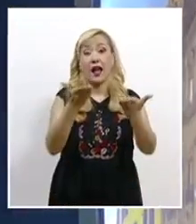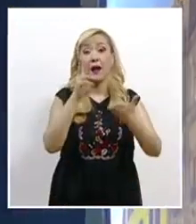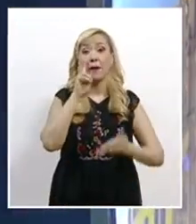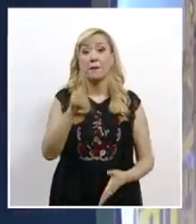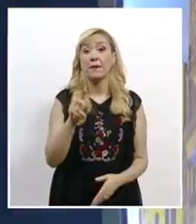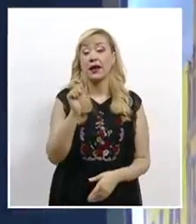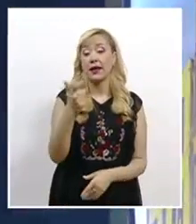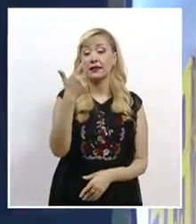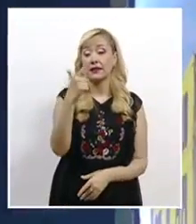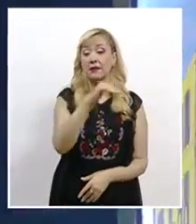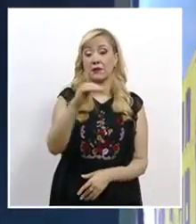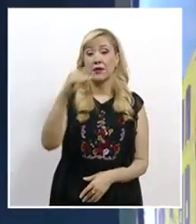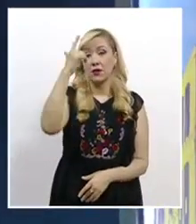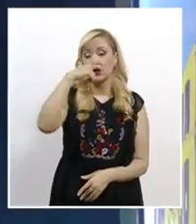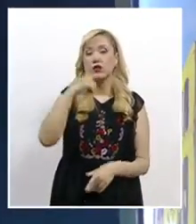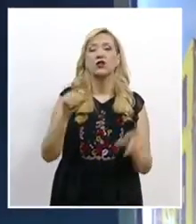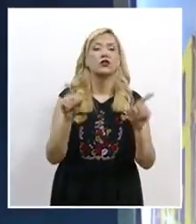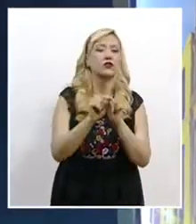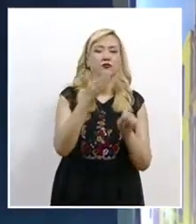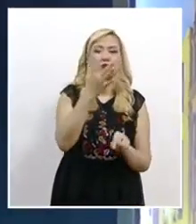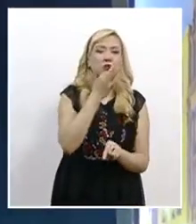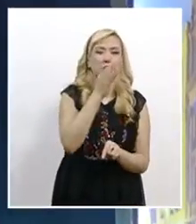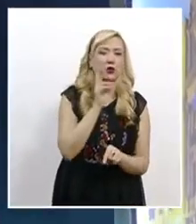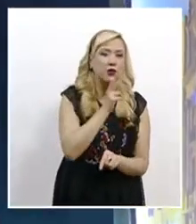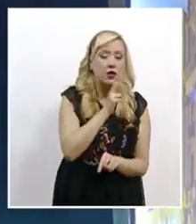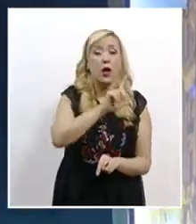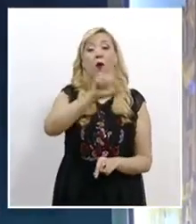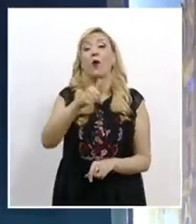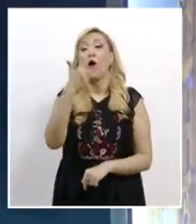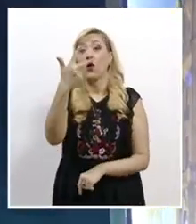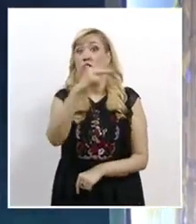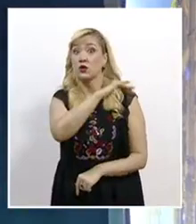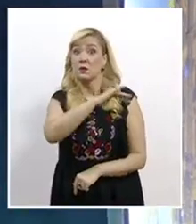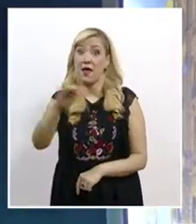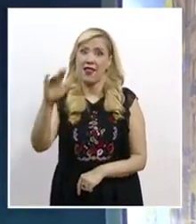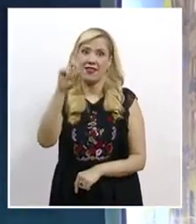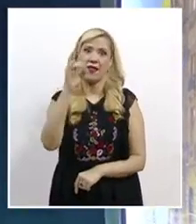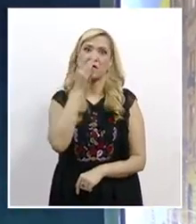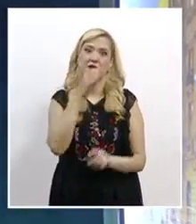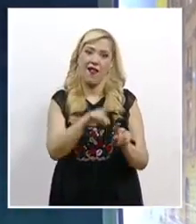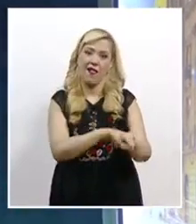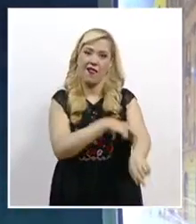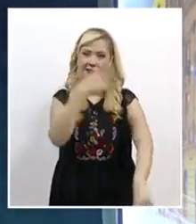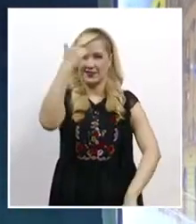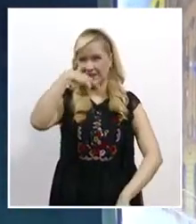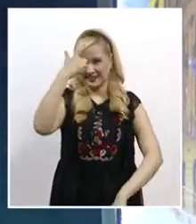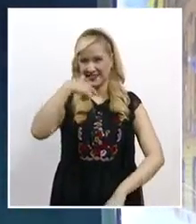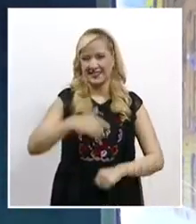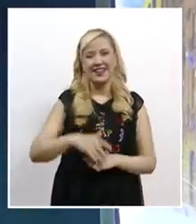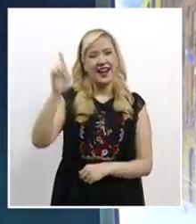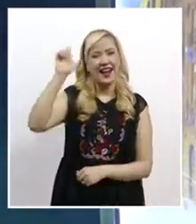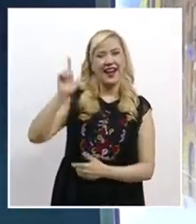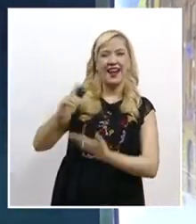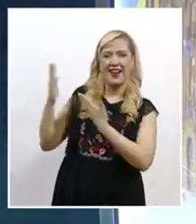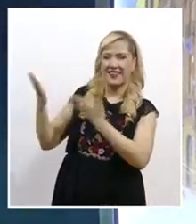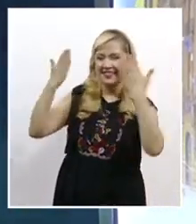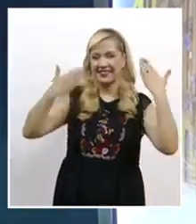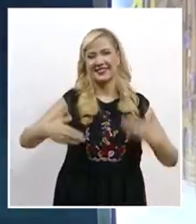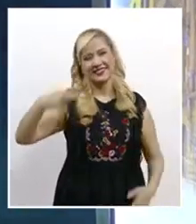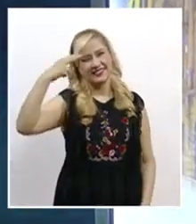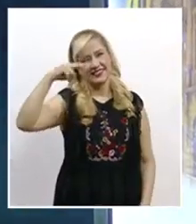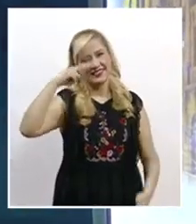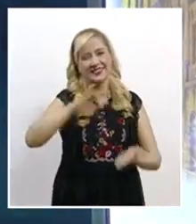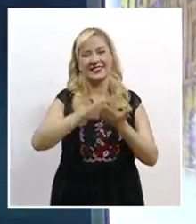a las 19:30 horas nuestro avance informativo y a las 20:30 horas el noticiario nocturno. Soy Laura Murillo. Muchas gracias